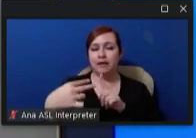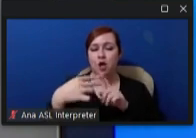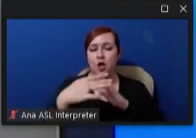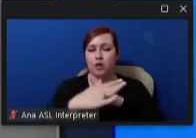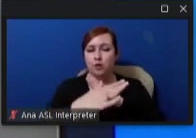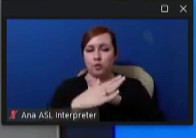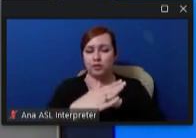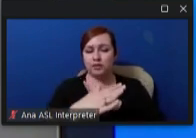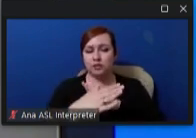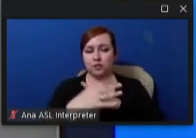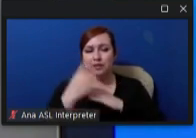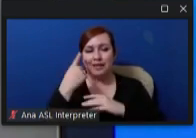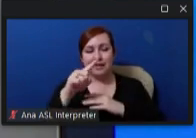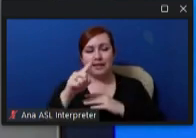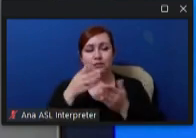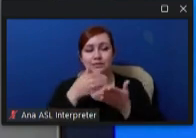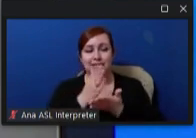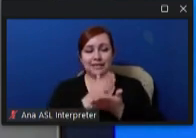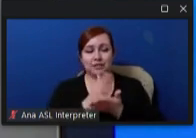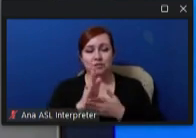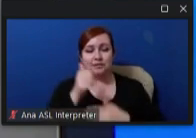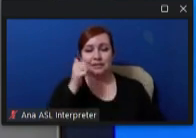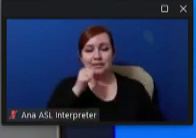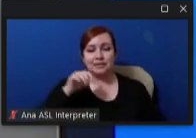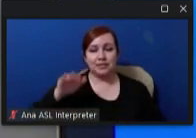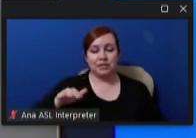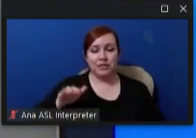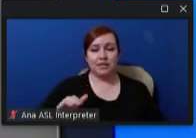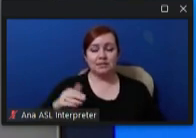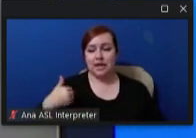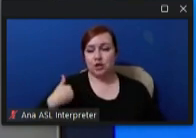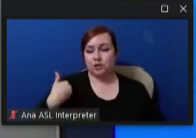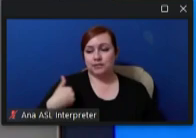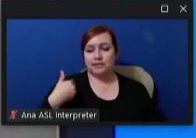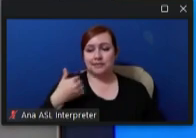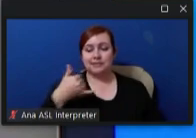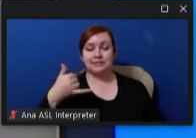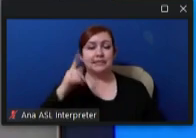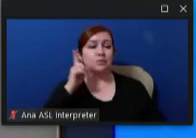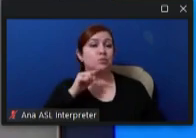derechos de las niñas, las adolescentes, las mujeres?